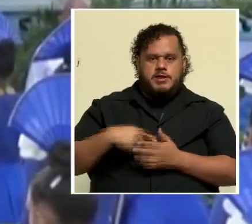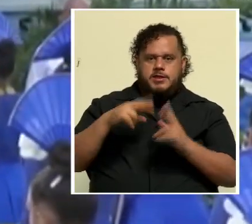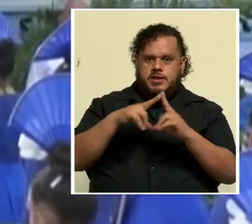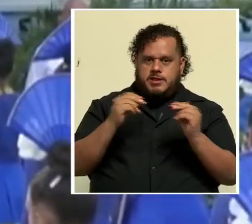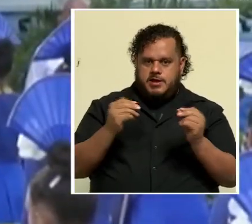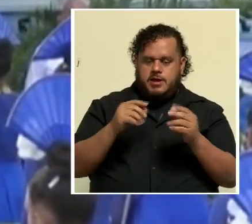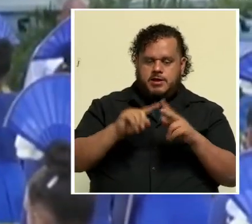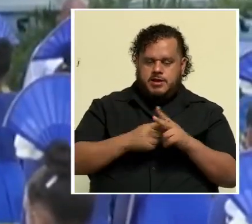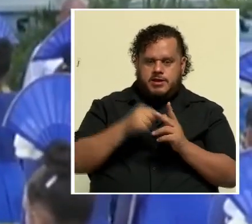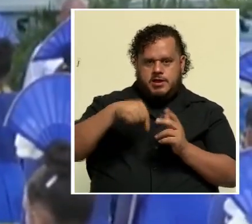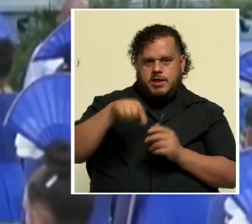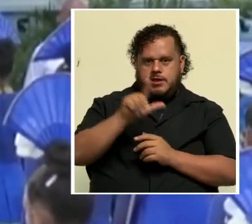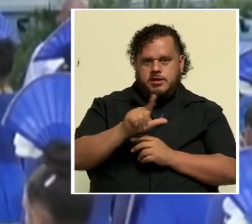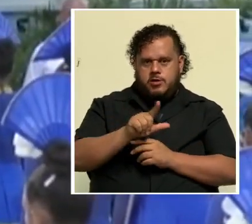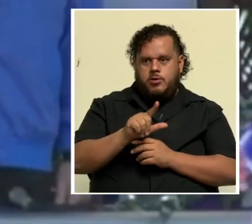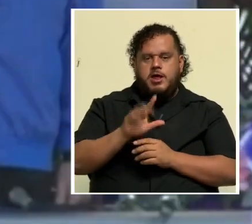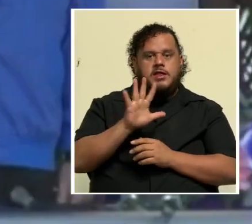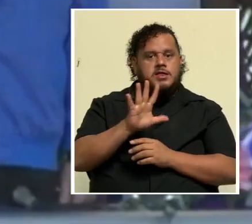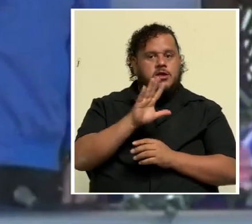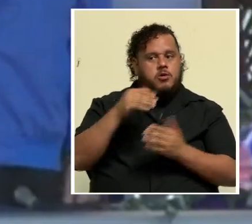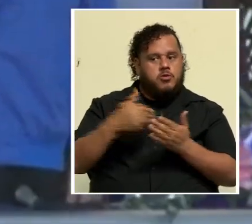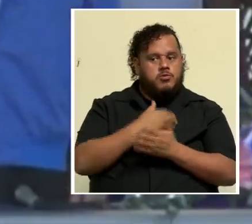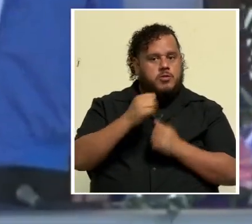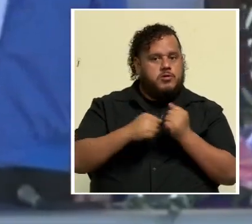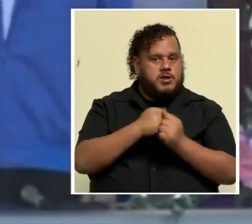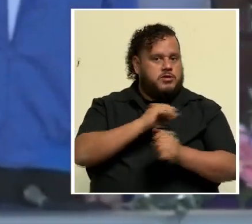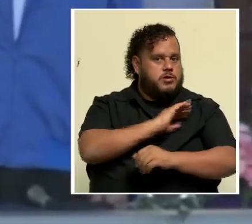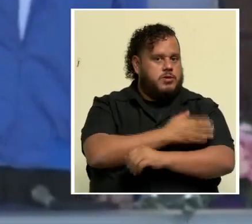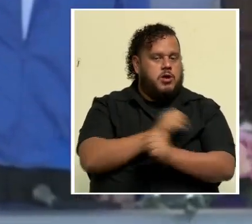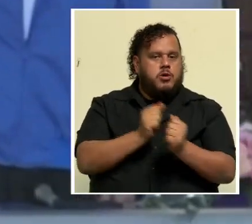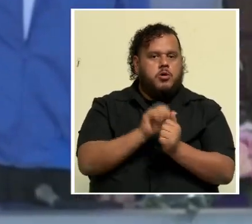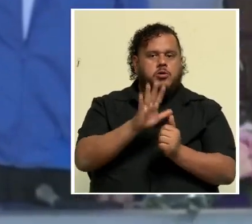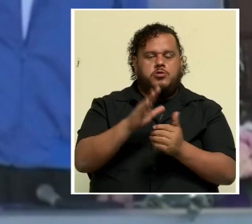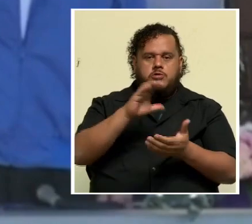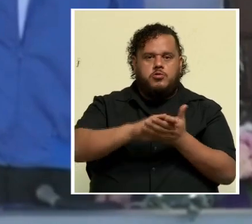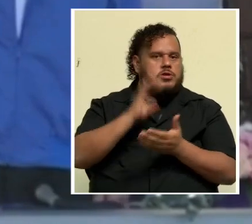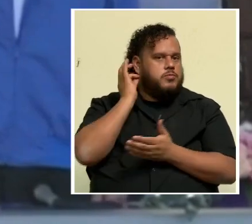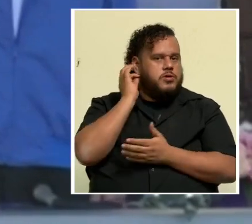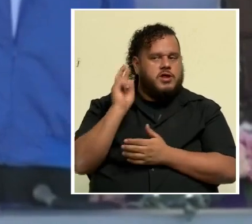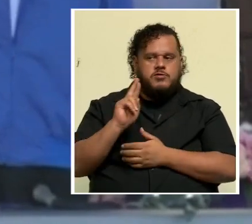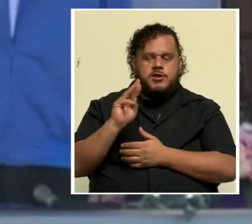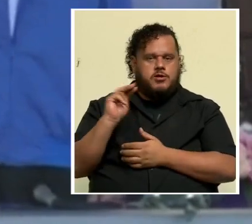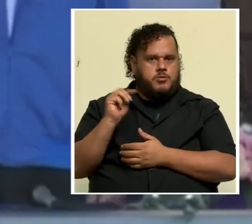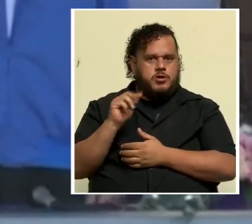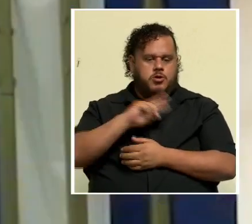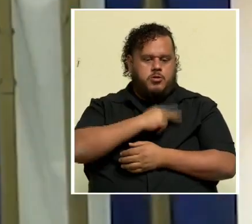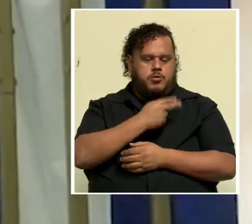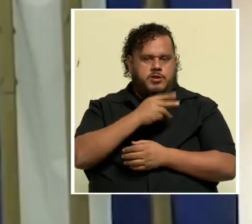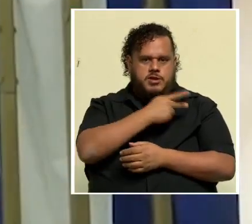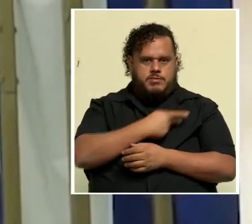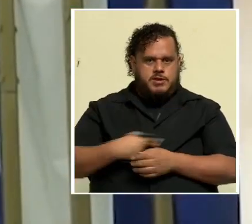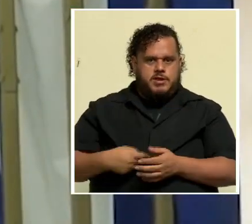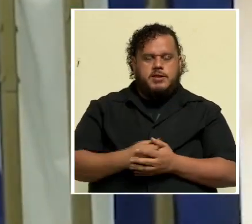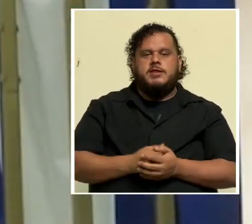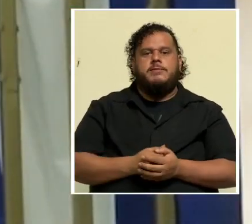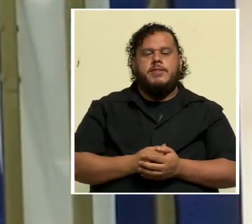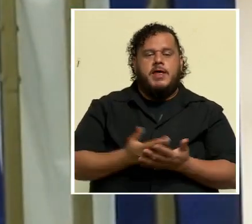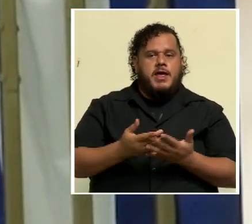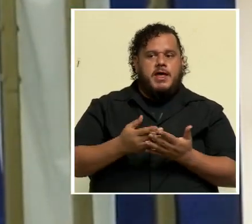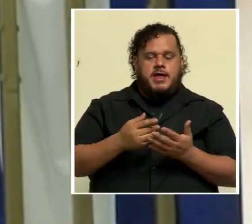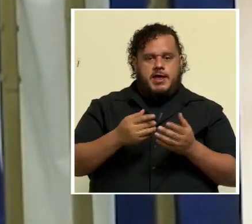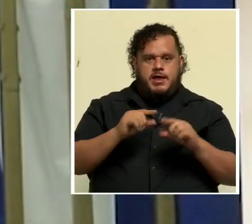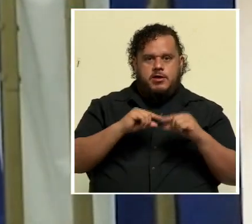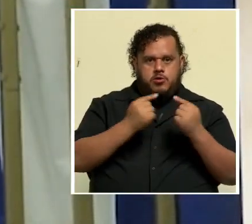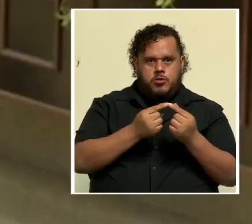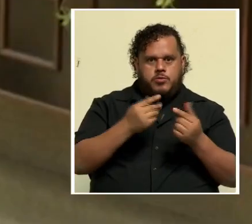Nicaragua inicia este lunes 5 nuevos años en el poder, junto a su esposa Rosario Murillo como vicepresidenta. Las sesiones del nuevo